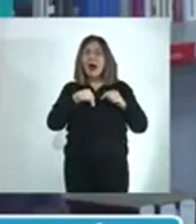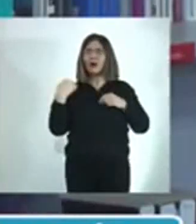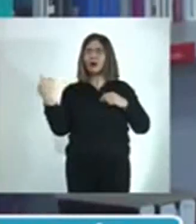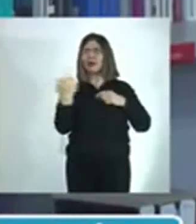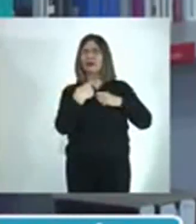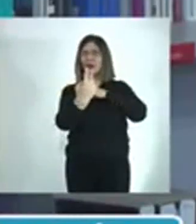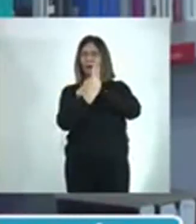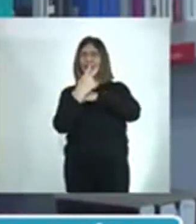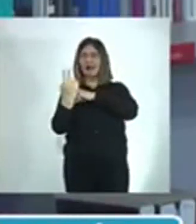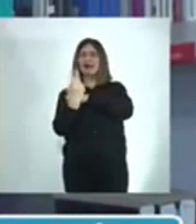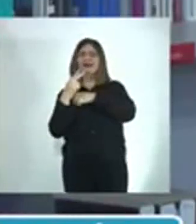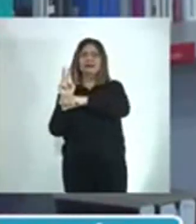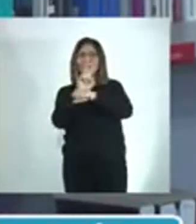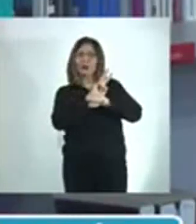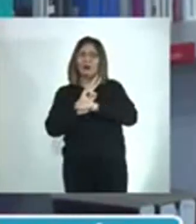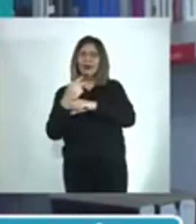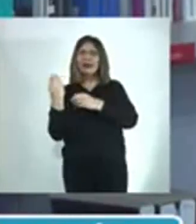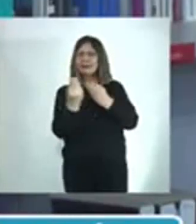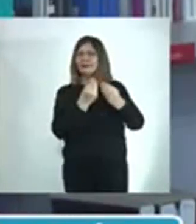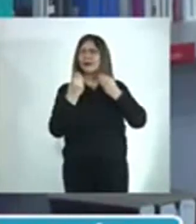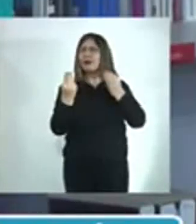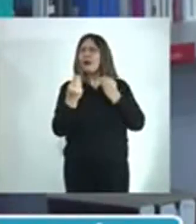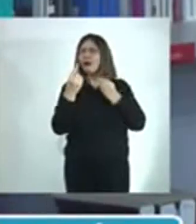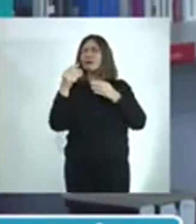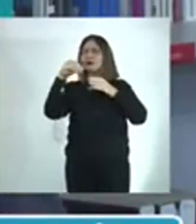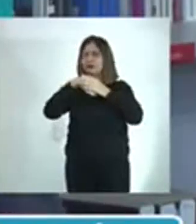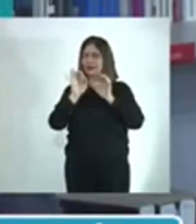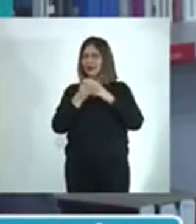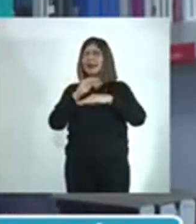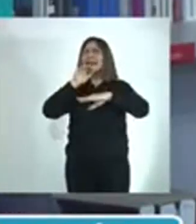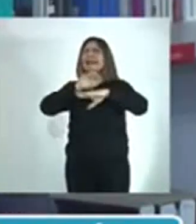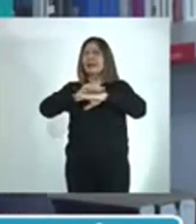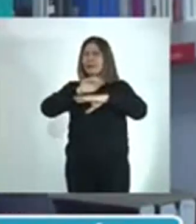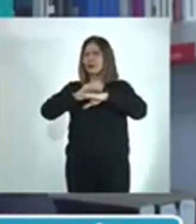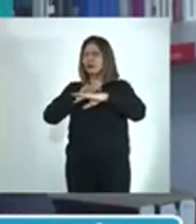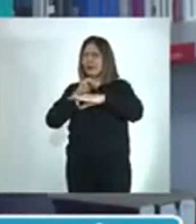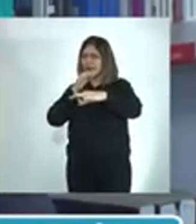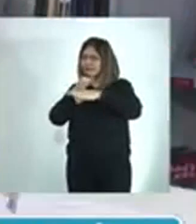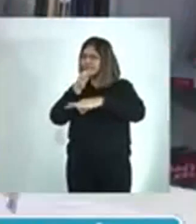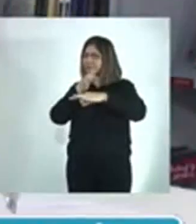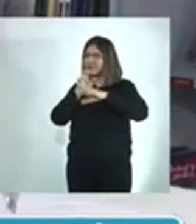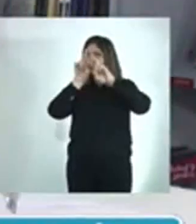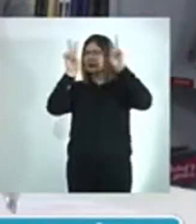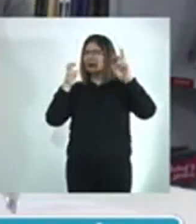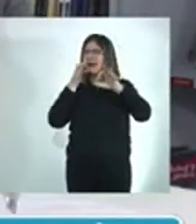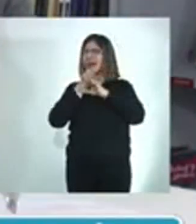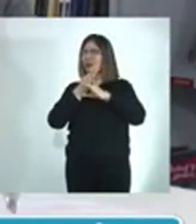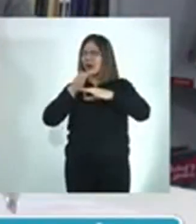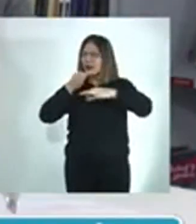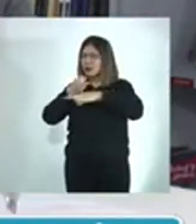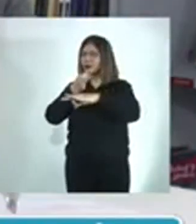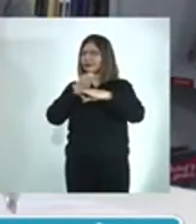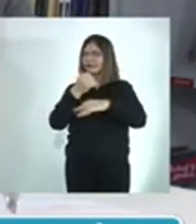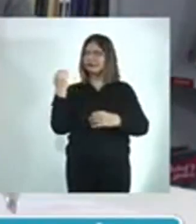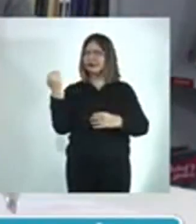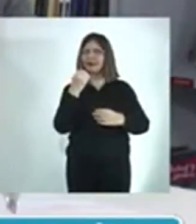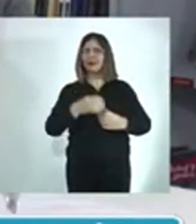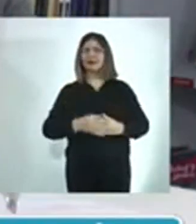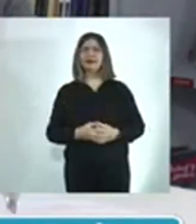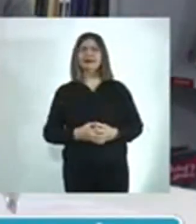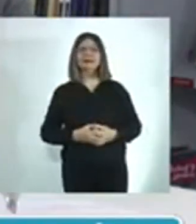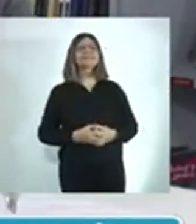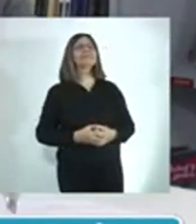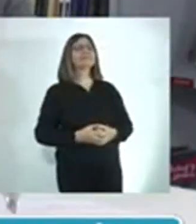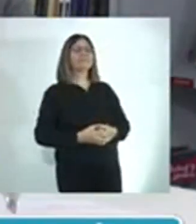partir del eje central que tiene toda sociedad, que es una sociedad educada. Mientras tanto, seguir proyectando estas políticas,